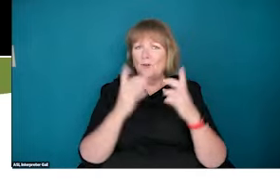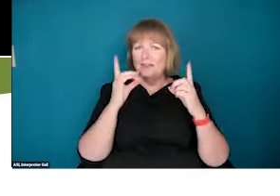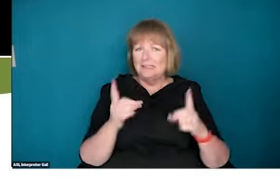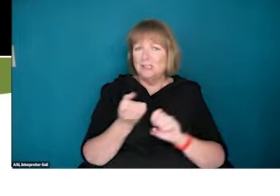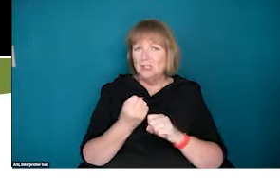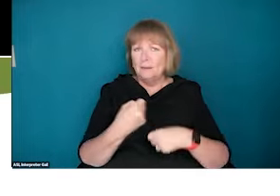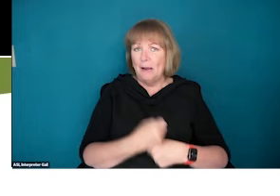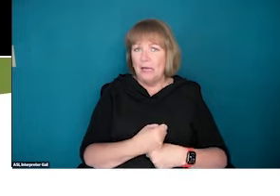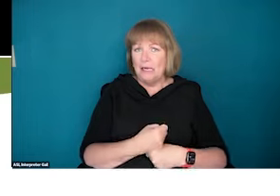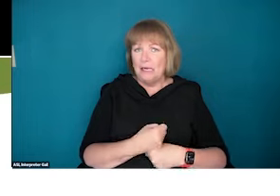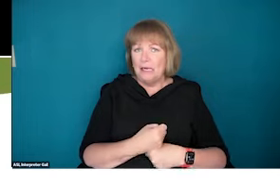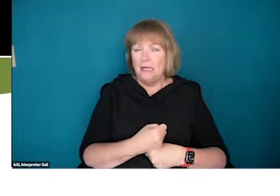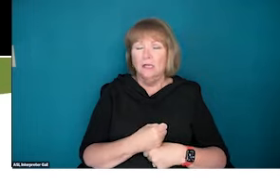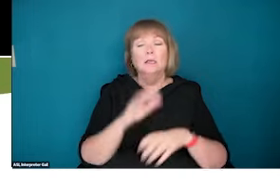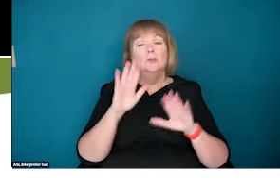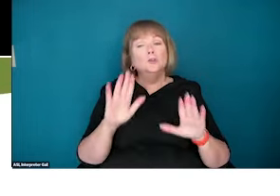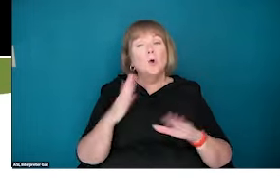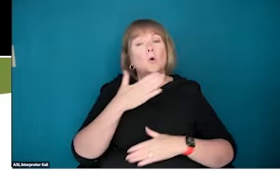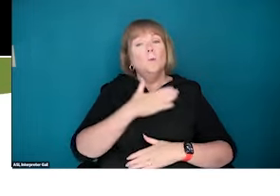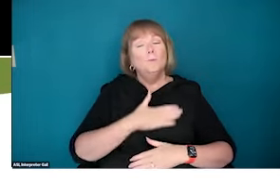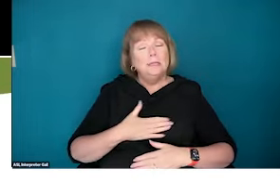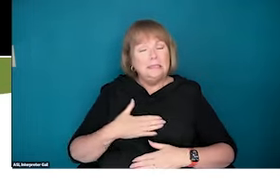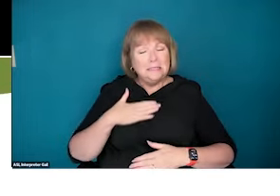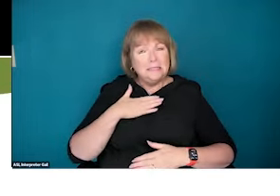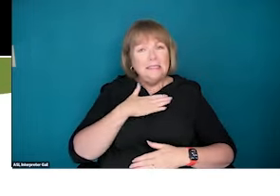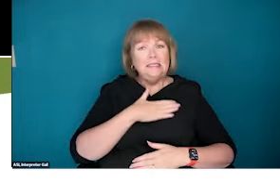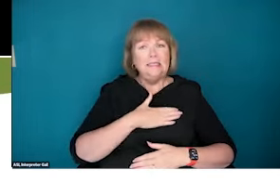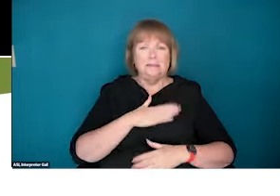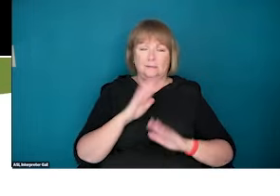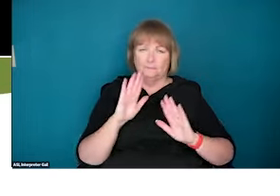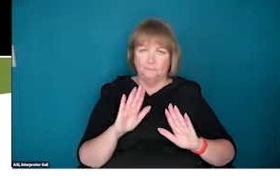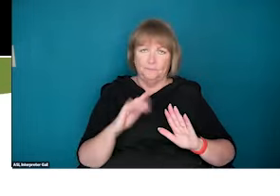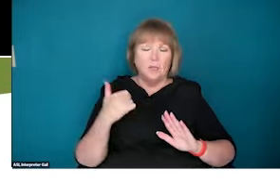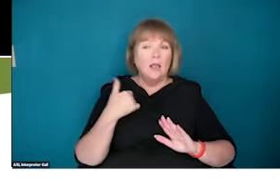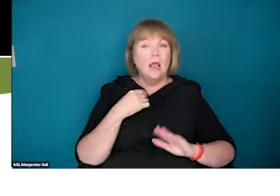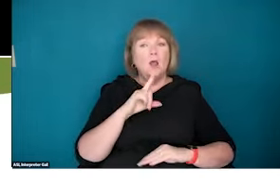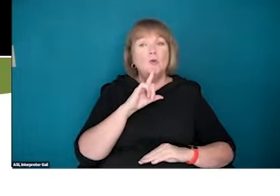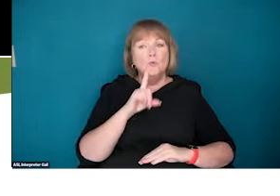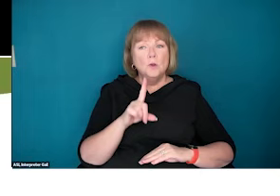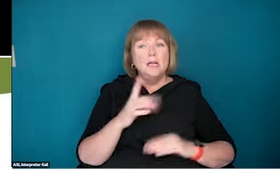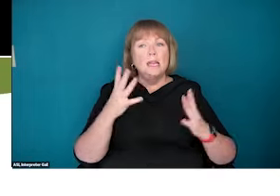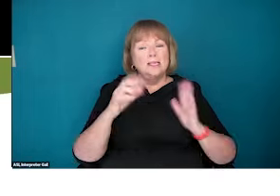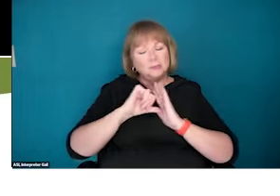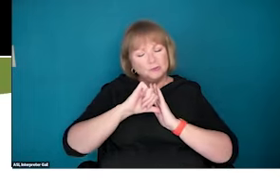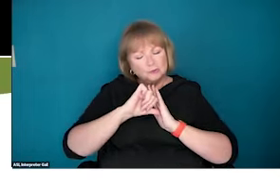a tomar. Gracias, Jordan. Will, ¿quisieras decir algo a todos los individuos?